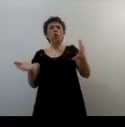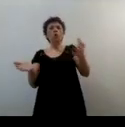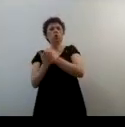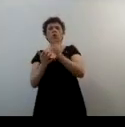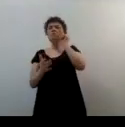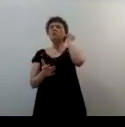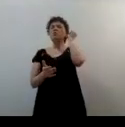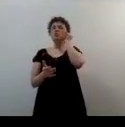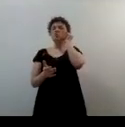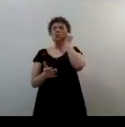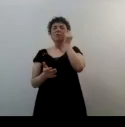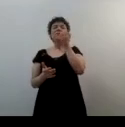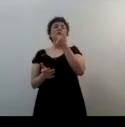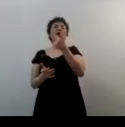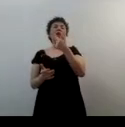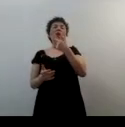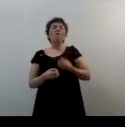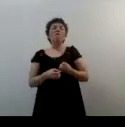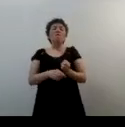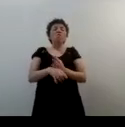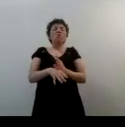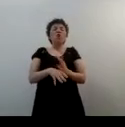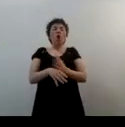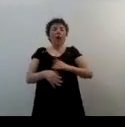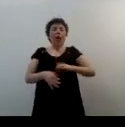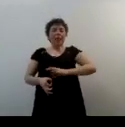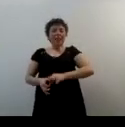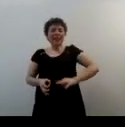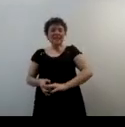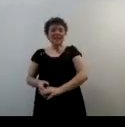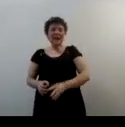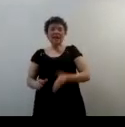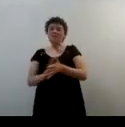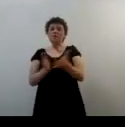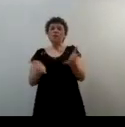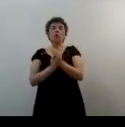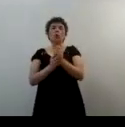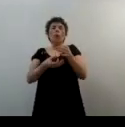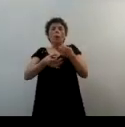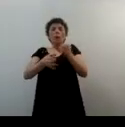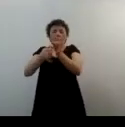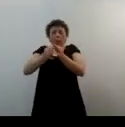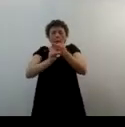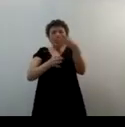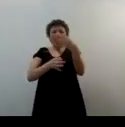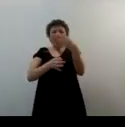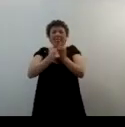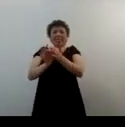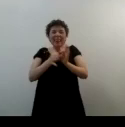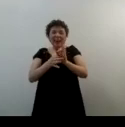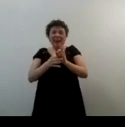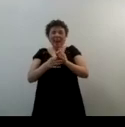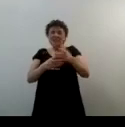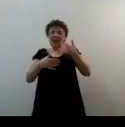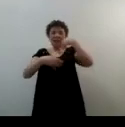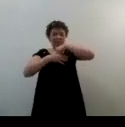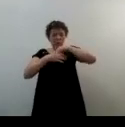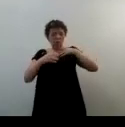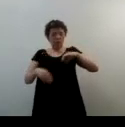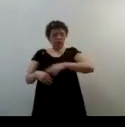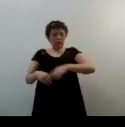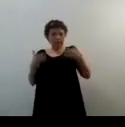más si digo flora intestinal, que son todas esas bacterias que están en todo el tracto digestivo y que están más